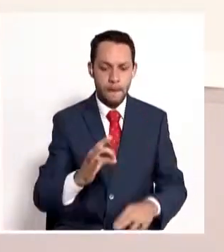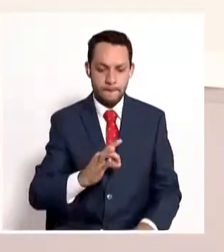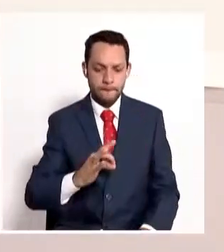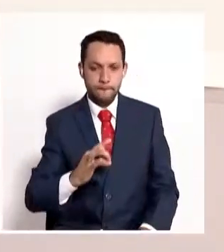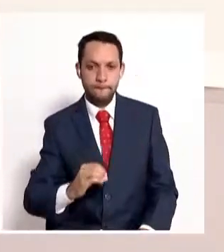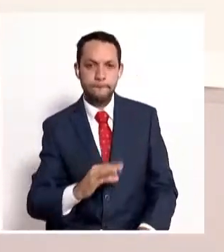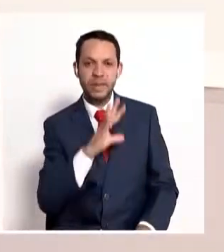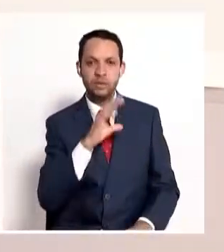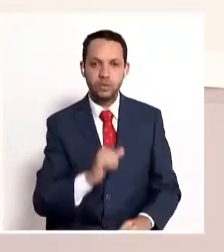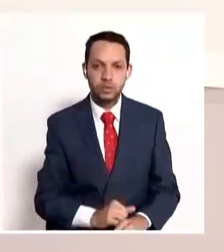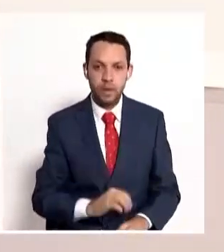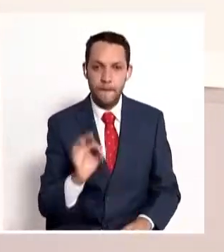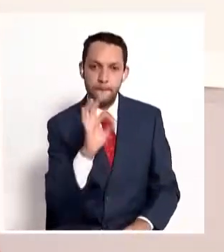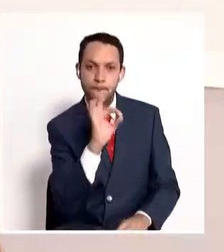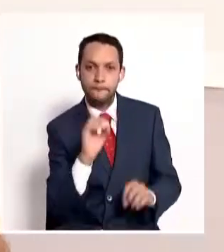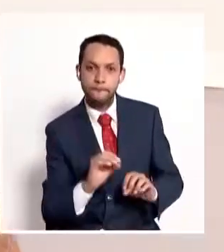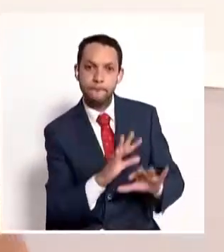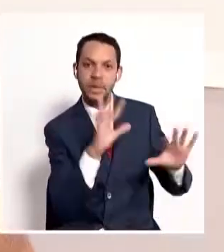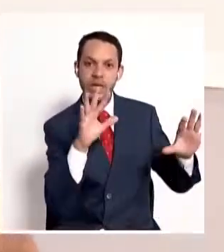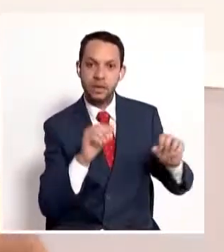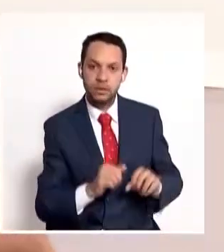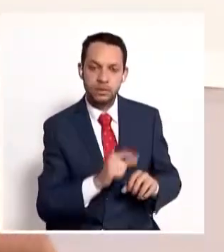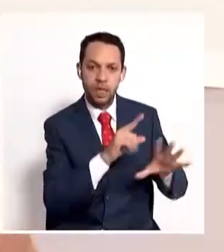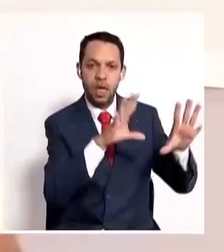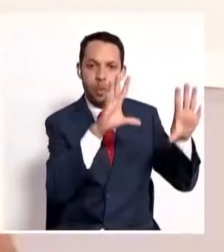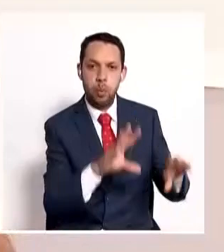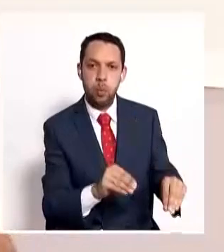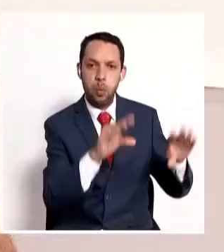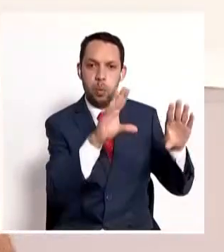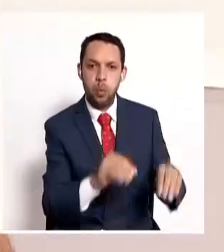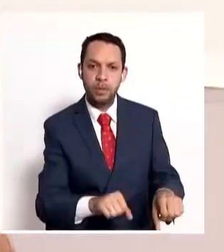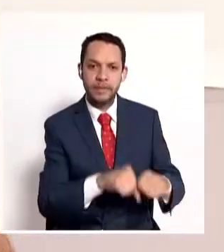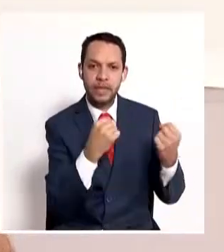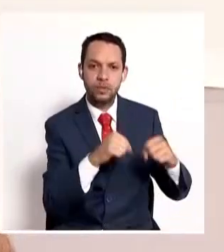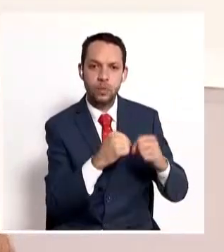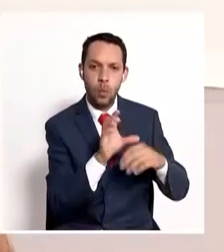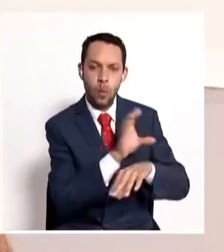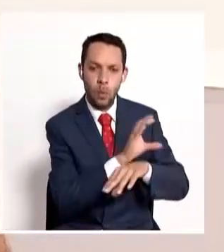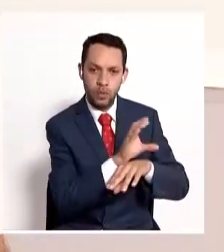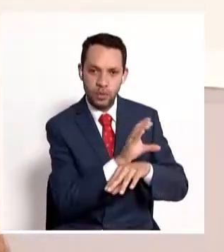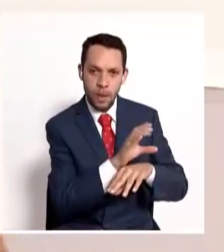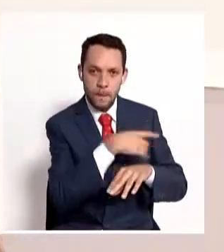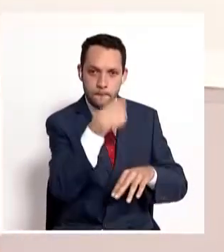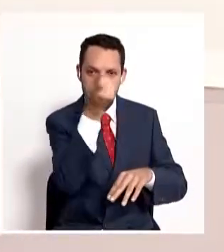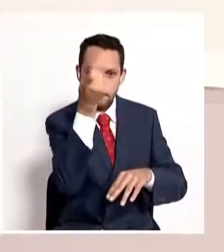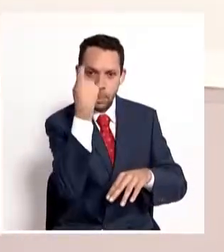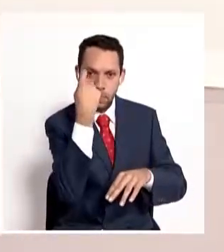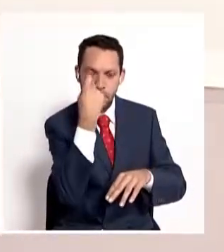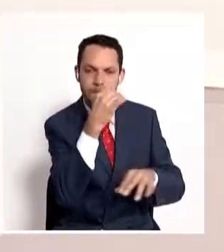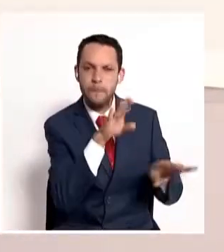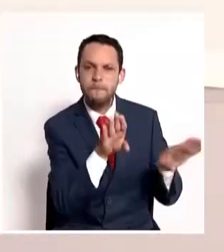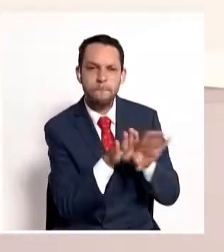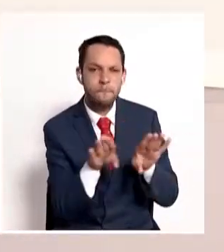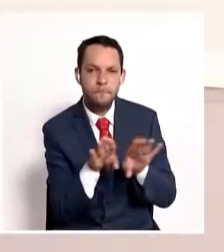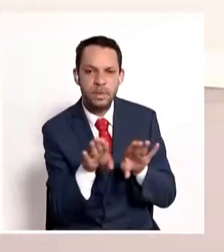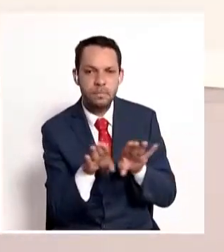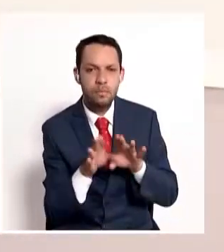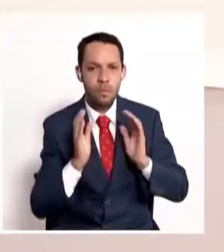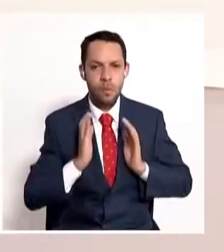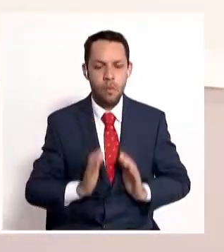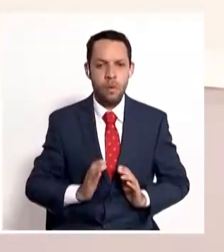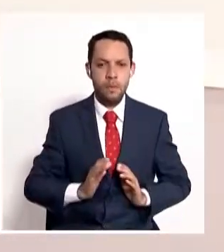manejan ese virus pierden toda la información y se daña el computador es lo mismo en el cuerpo humano